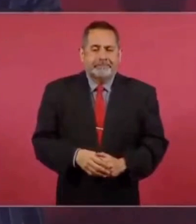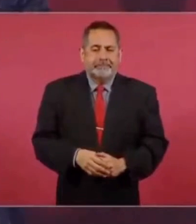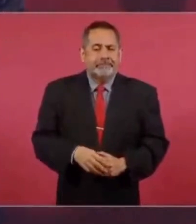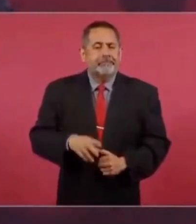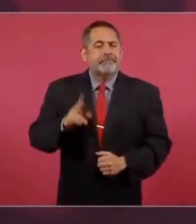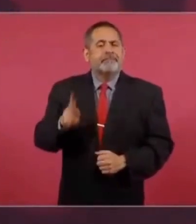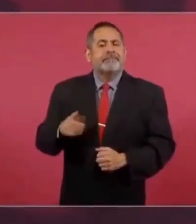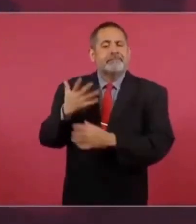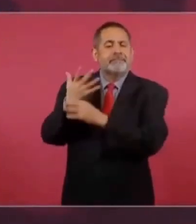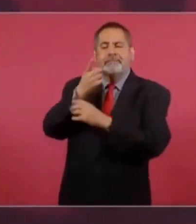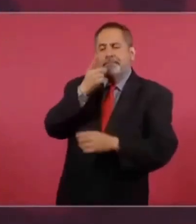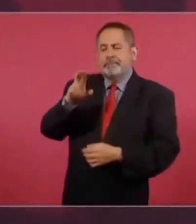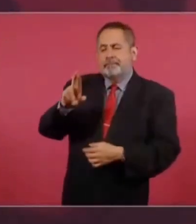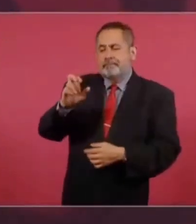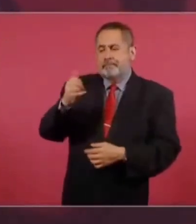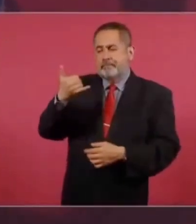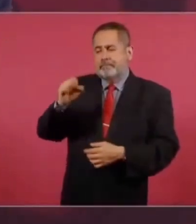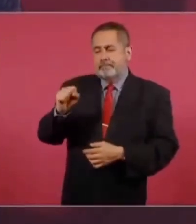Reyes Heroles